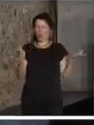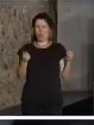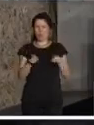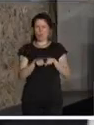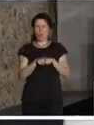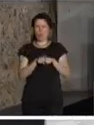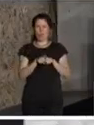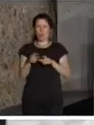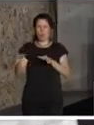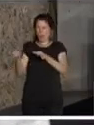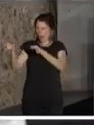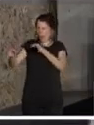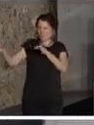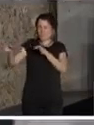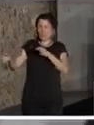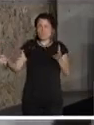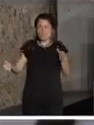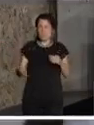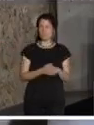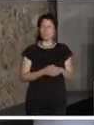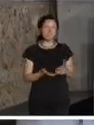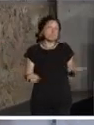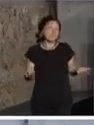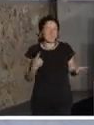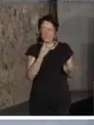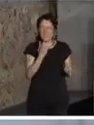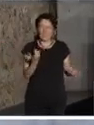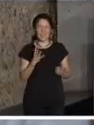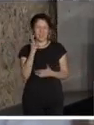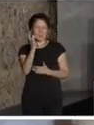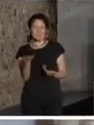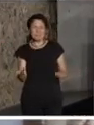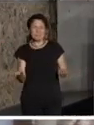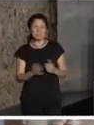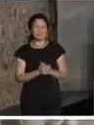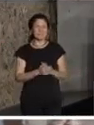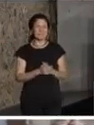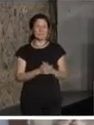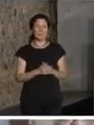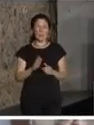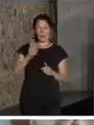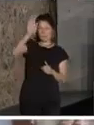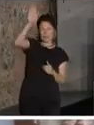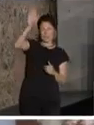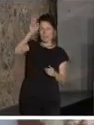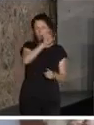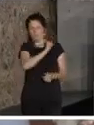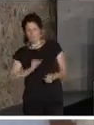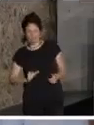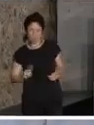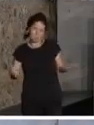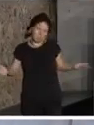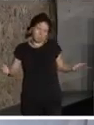las Islas baleares ya os digo que es que además de fachas son vagos